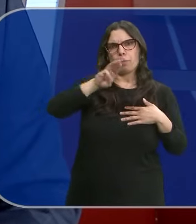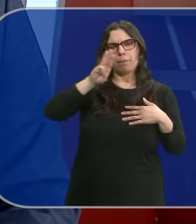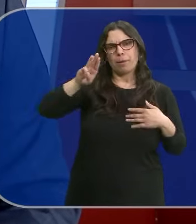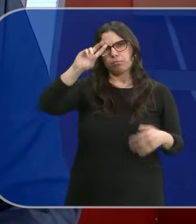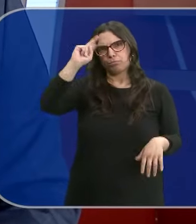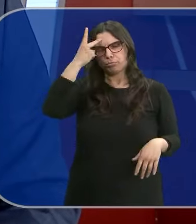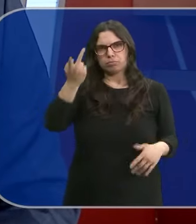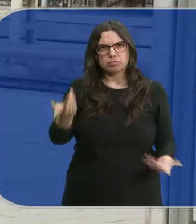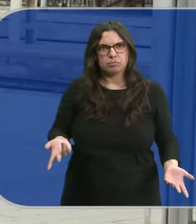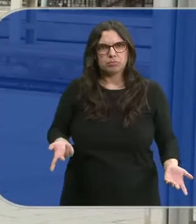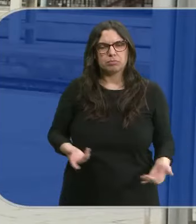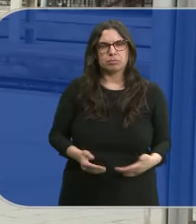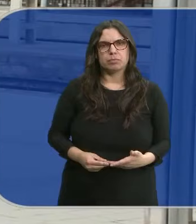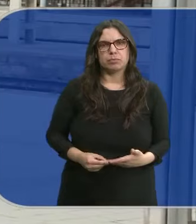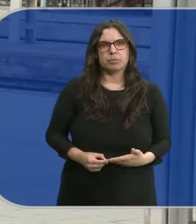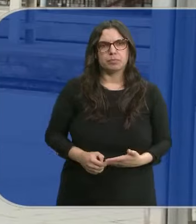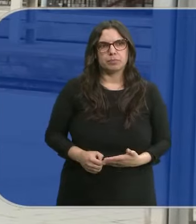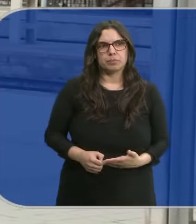Popular.